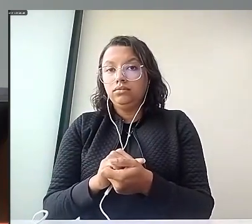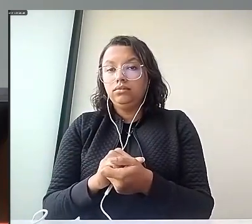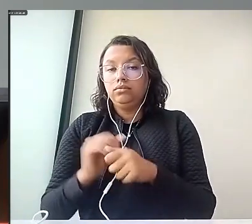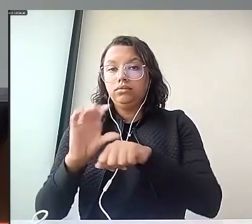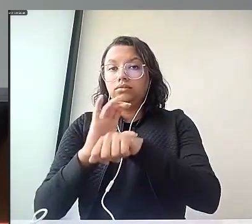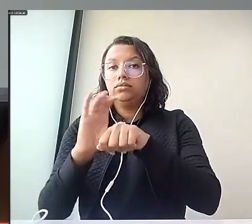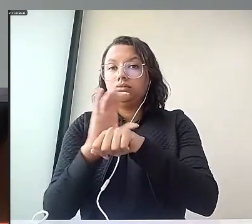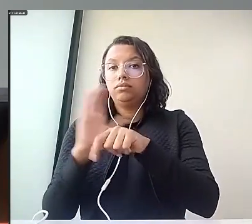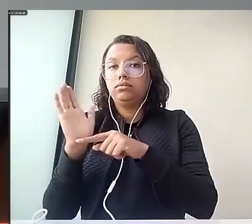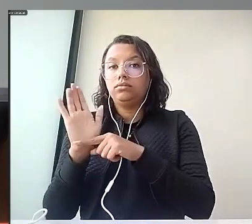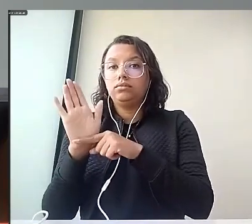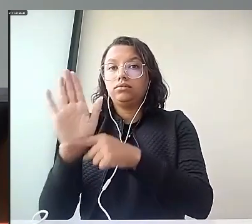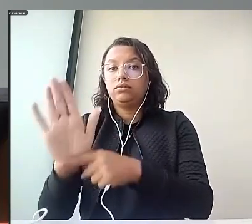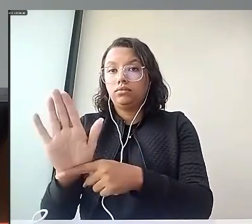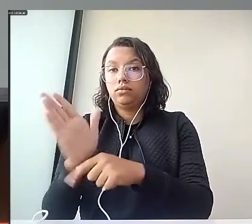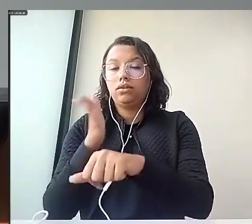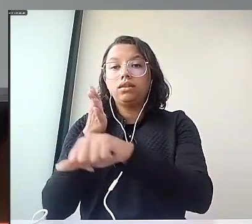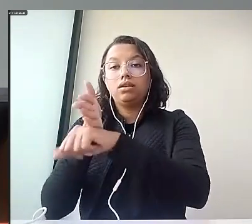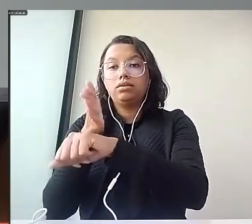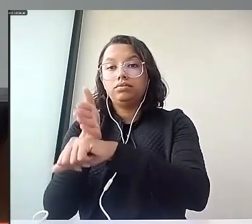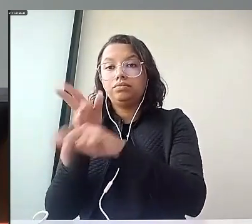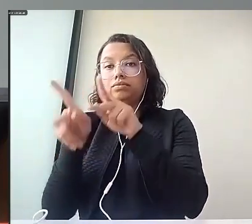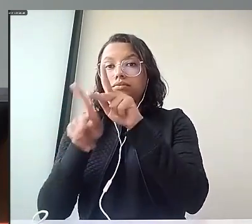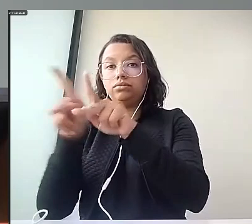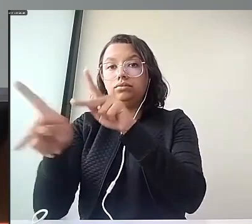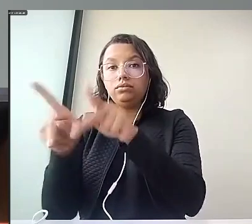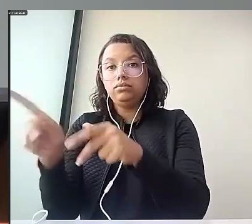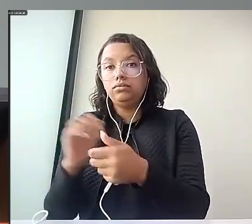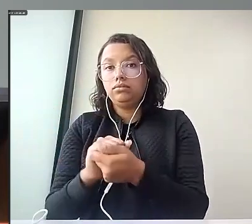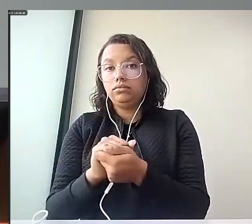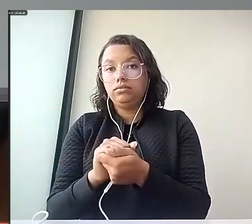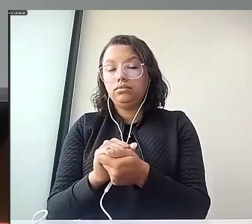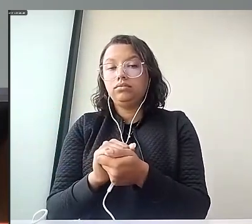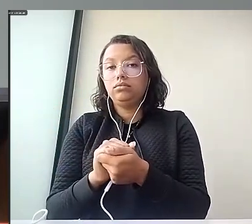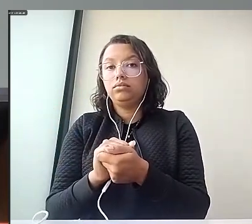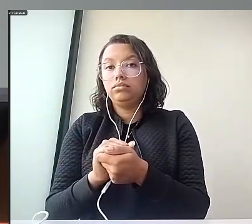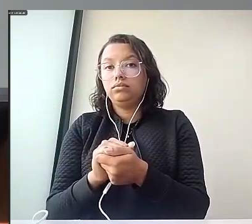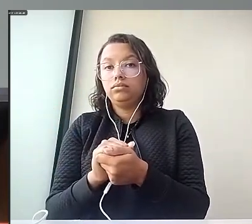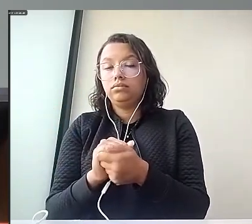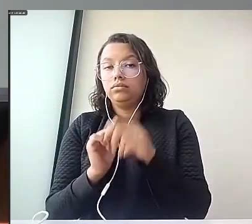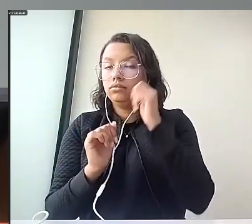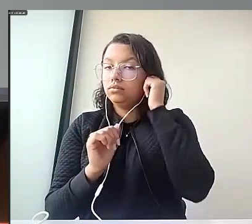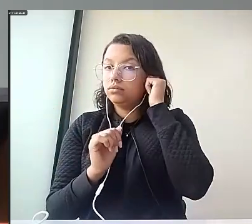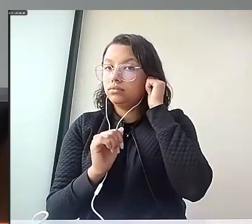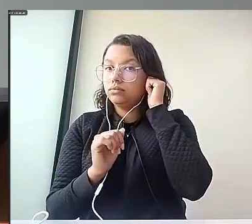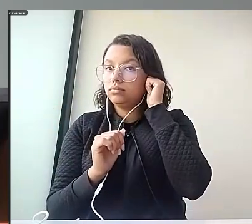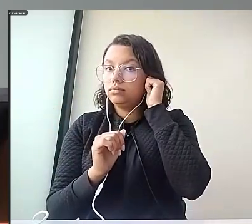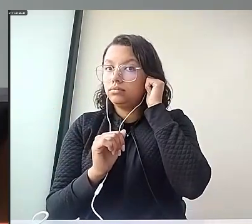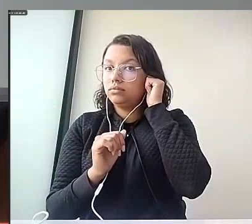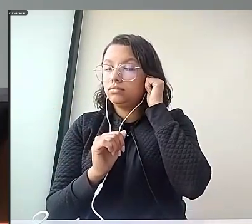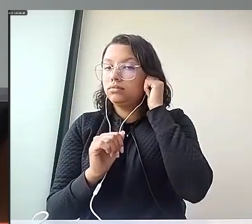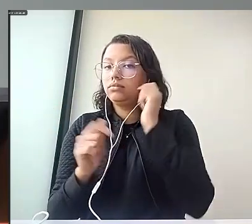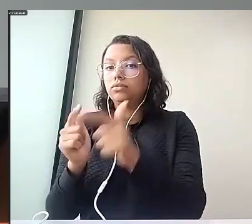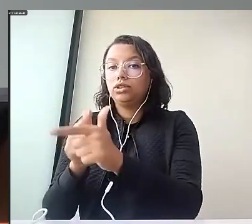contribuyen a la participación popular, sino a más delegación del poder al